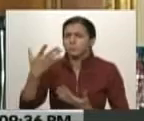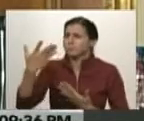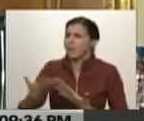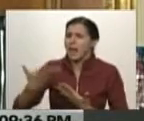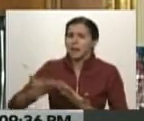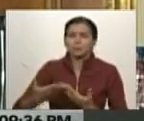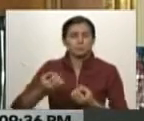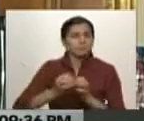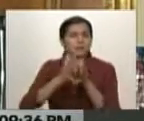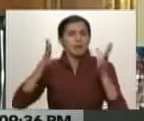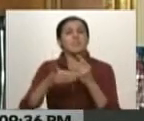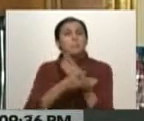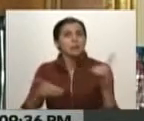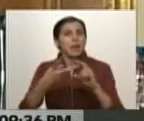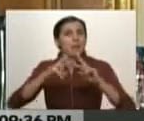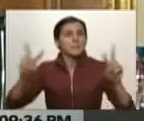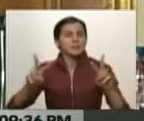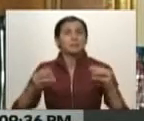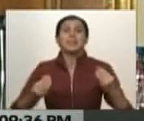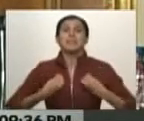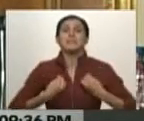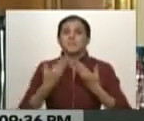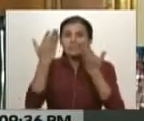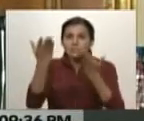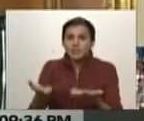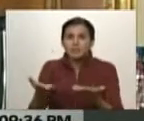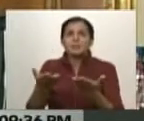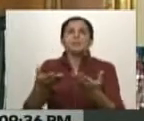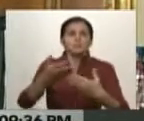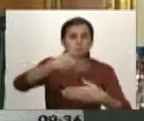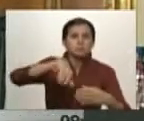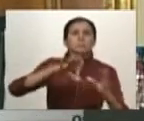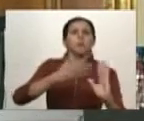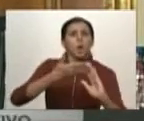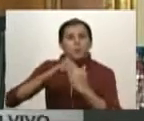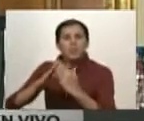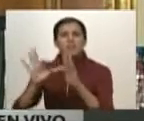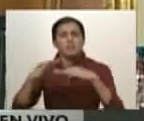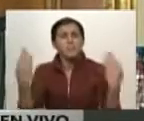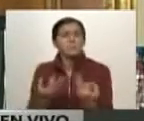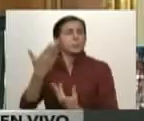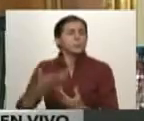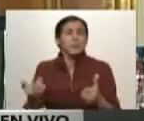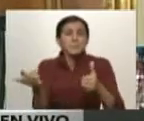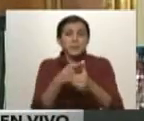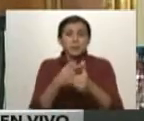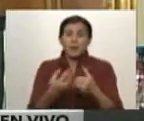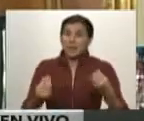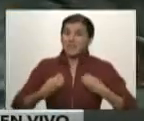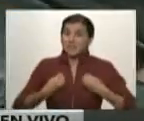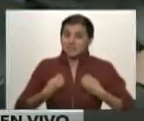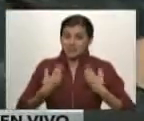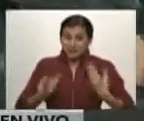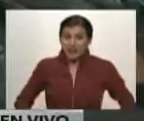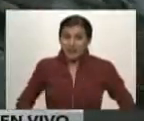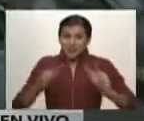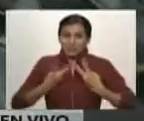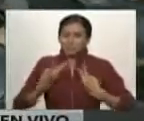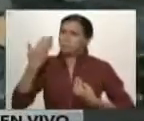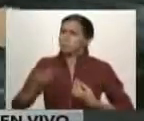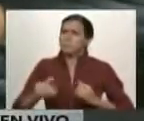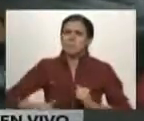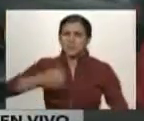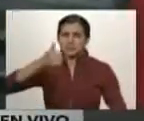de la democracia y de la vida de usted en comunidad y en familia y para nosotros primero está la vida del pueblo que cualquier cosa